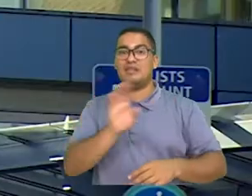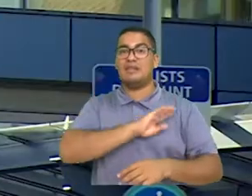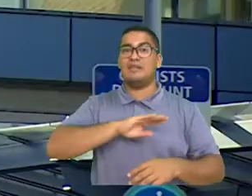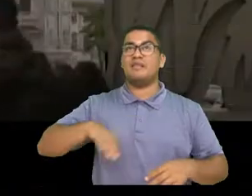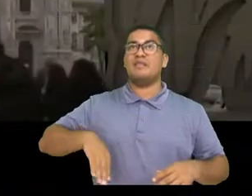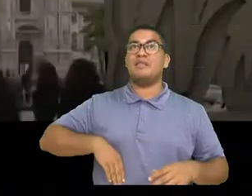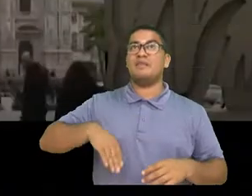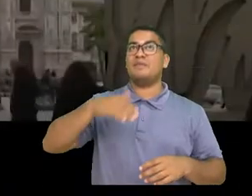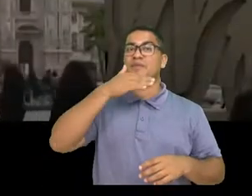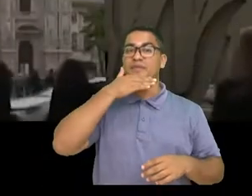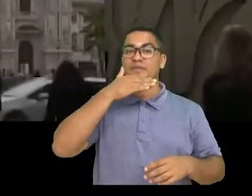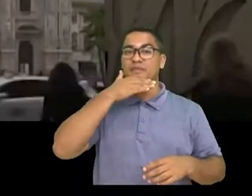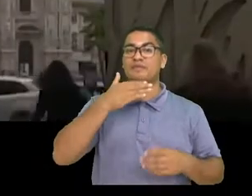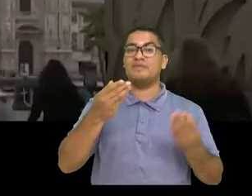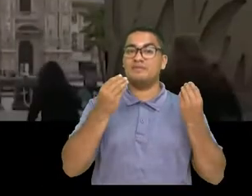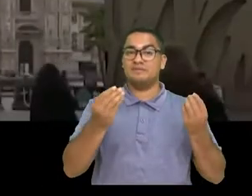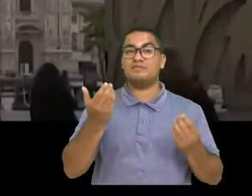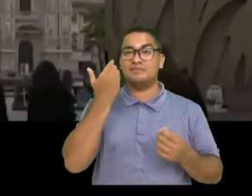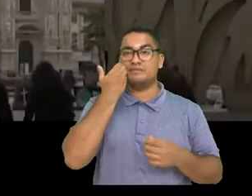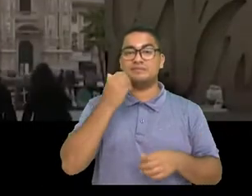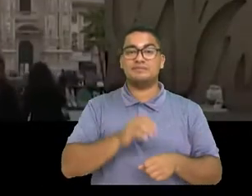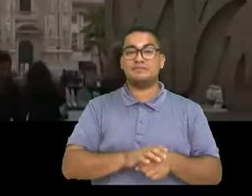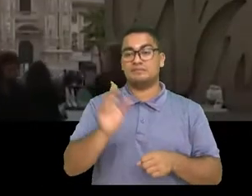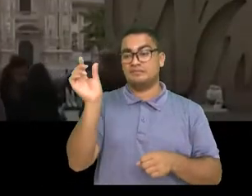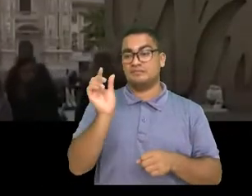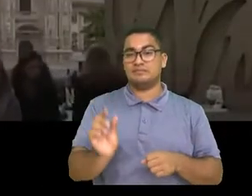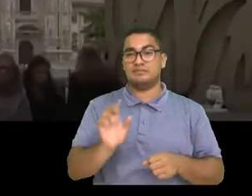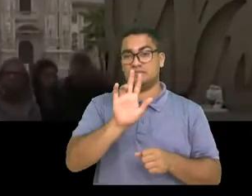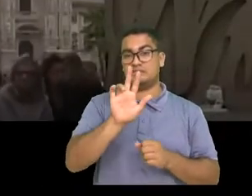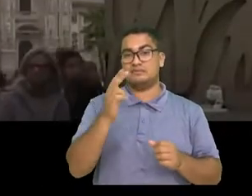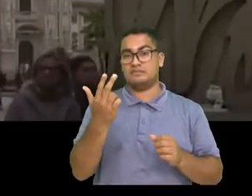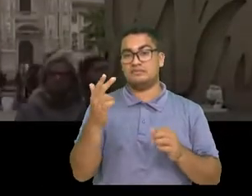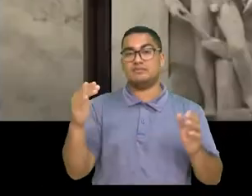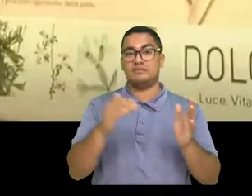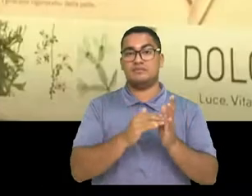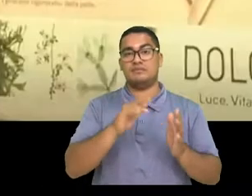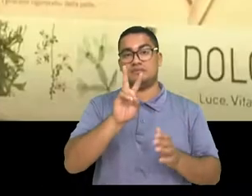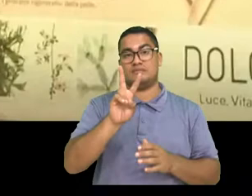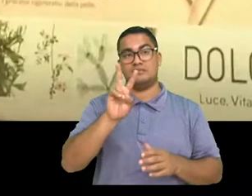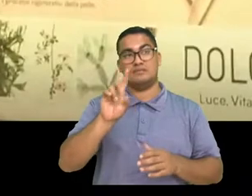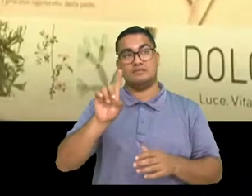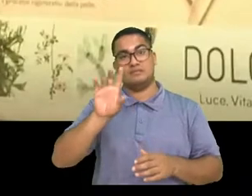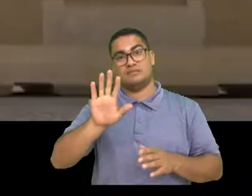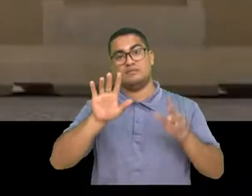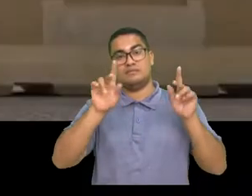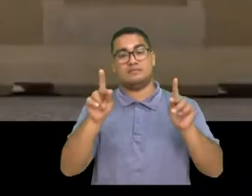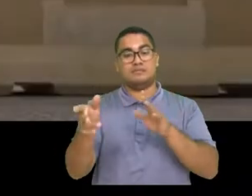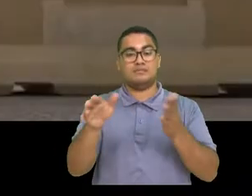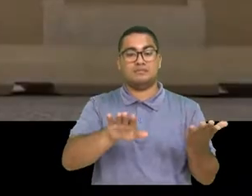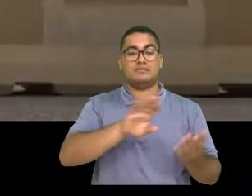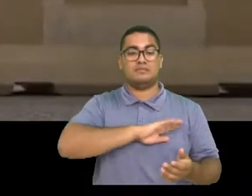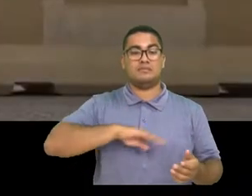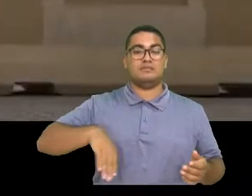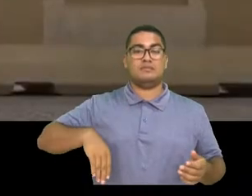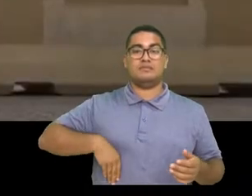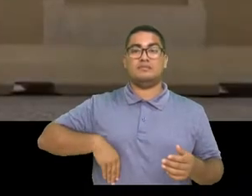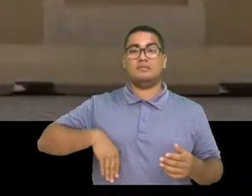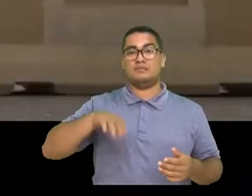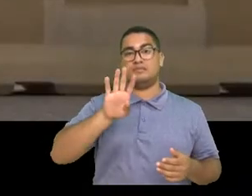más dramáticas. Y es que Italia reporta 8.215 decesos y España 4.089.